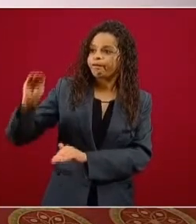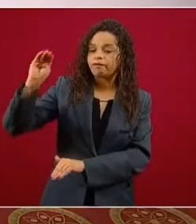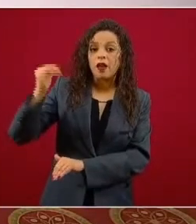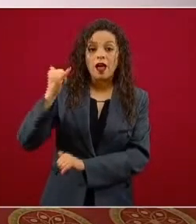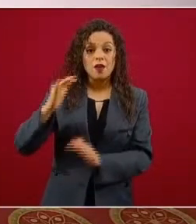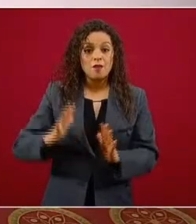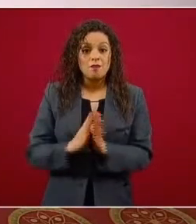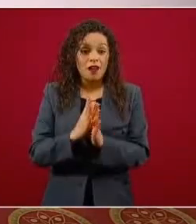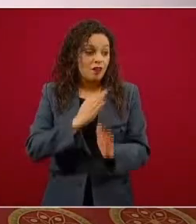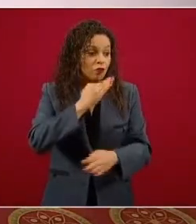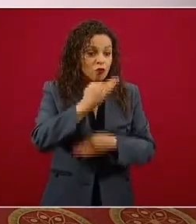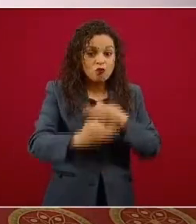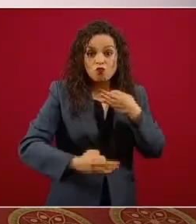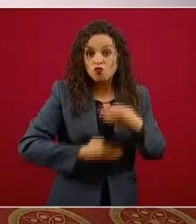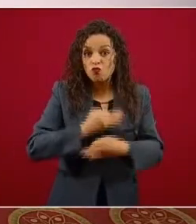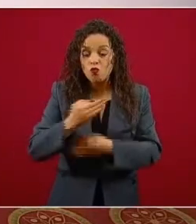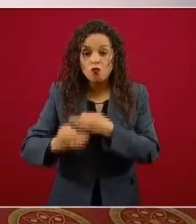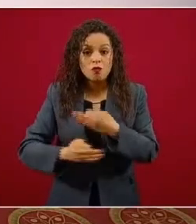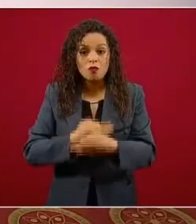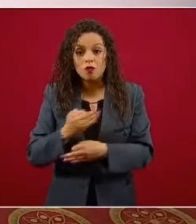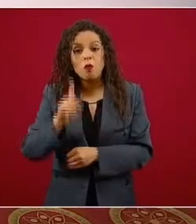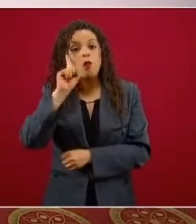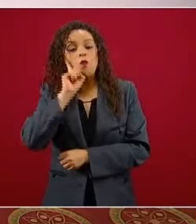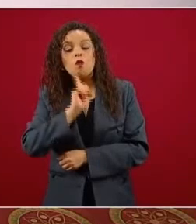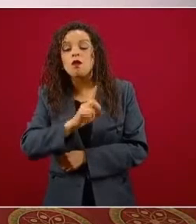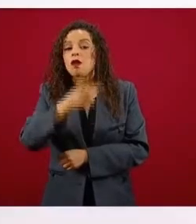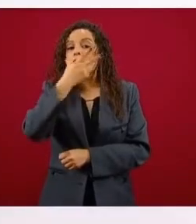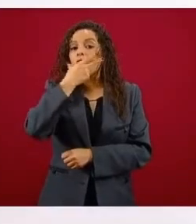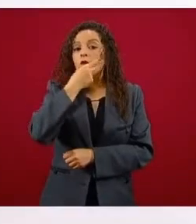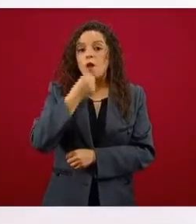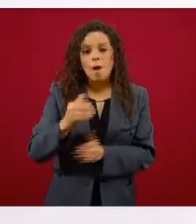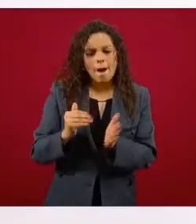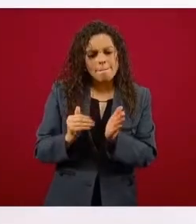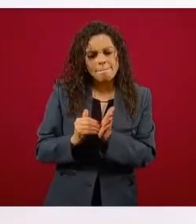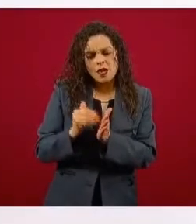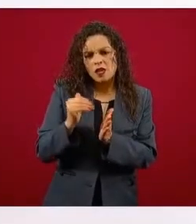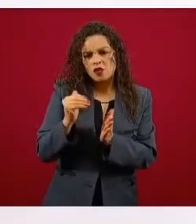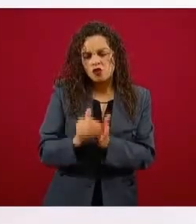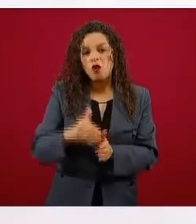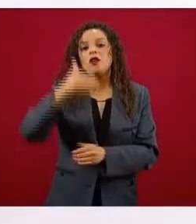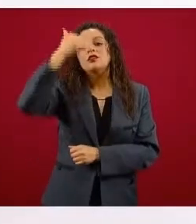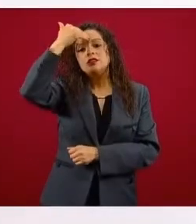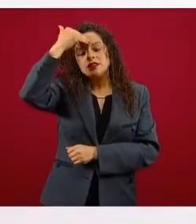Muchos, millones de mexicanos, hombres y mujeres, saben que